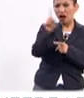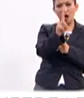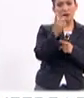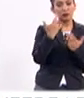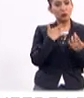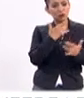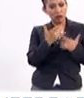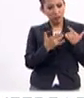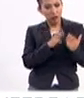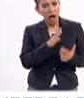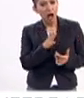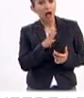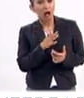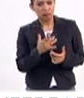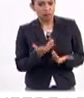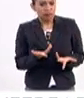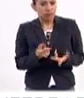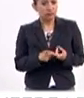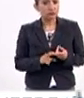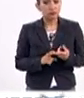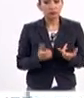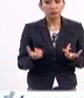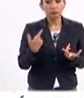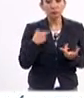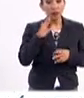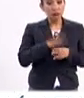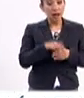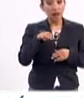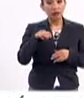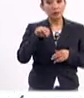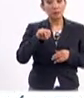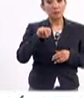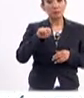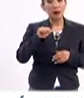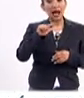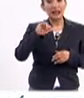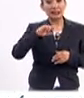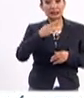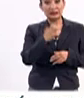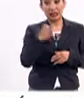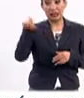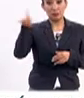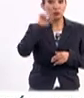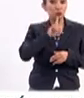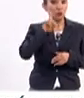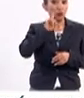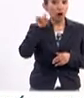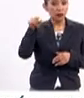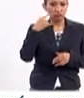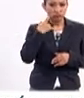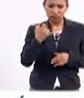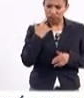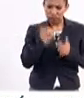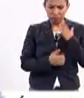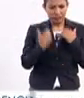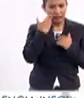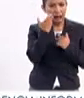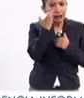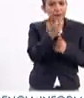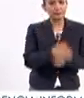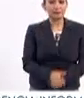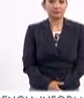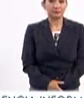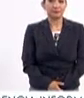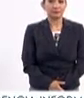tienen sentimientos, que sobre todo Malinche, ¿no? Que lucha por lo que quiere